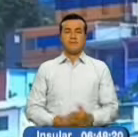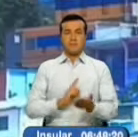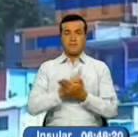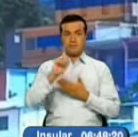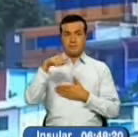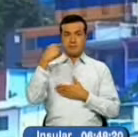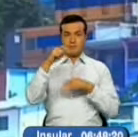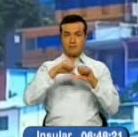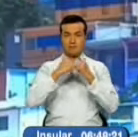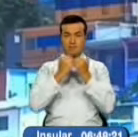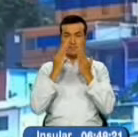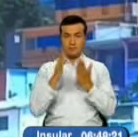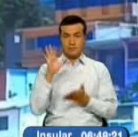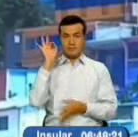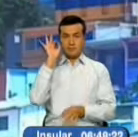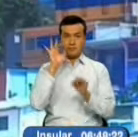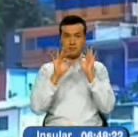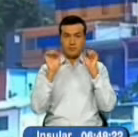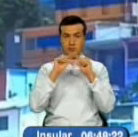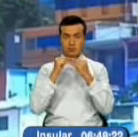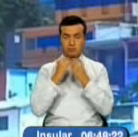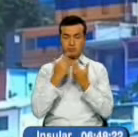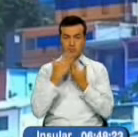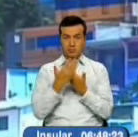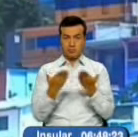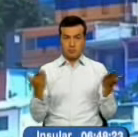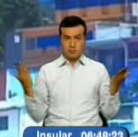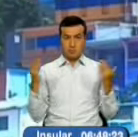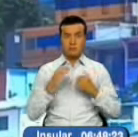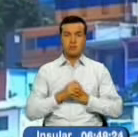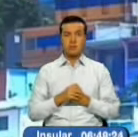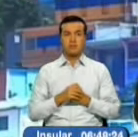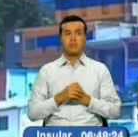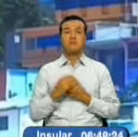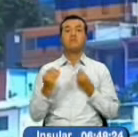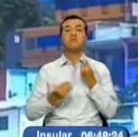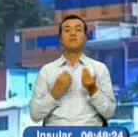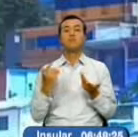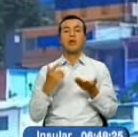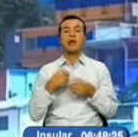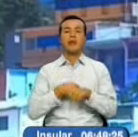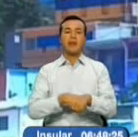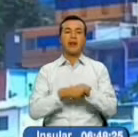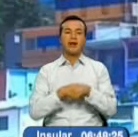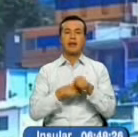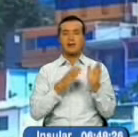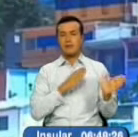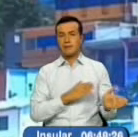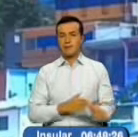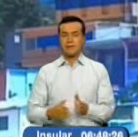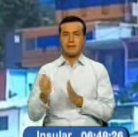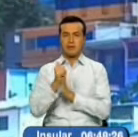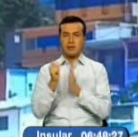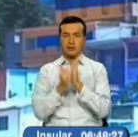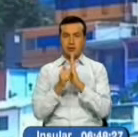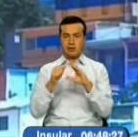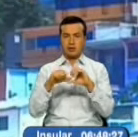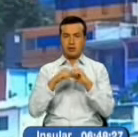semana los asambleístas electos por el movimiento Alianza País van a reunirse en un taller para definir la agenda